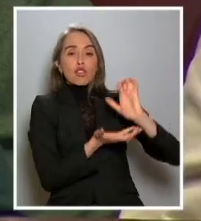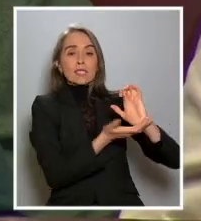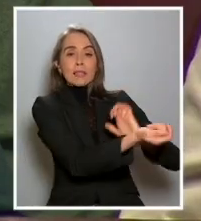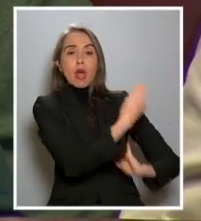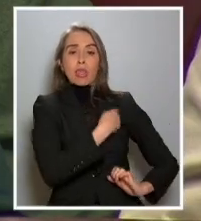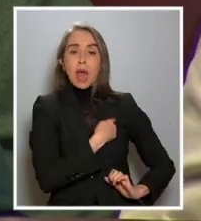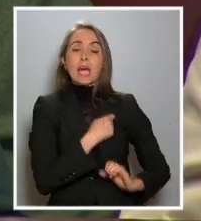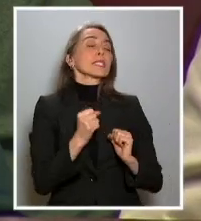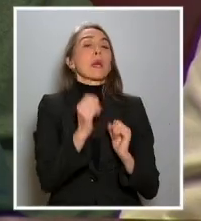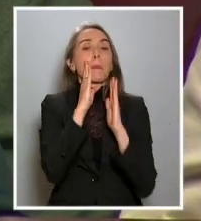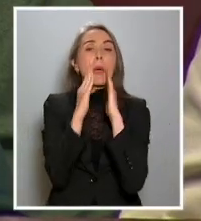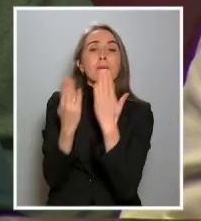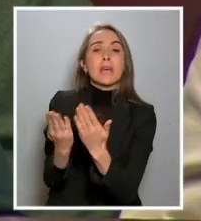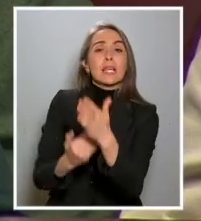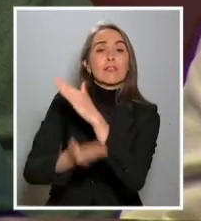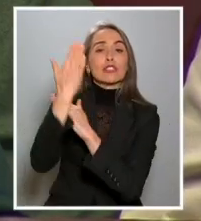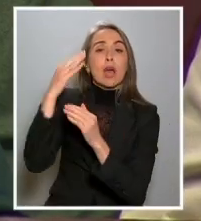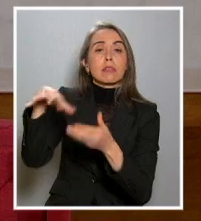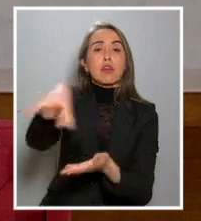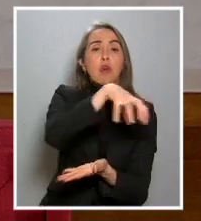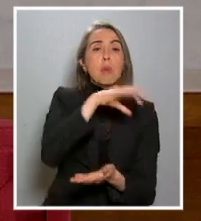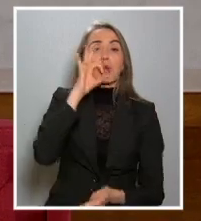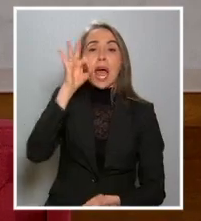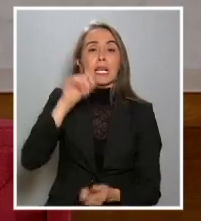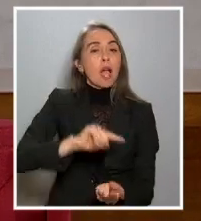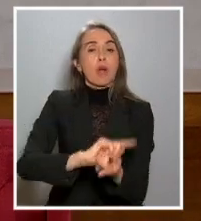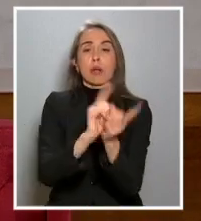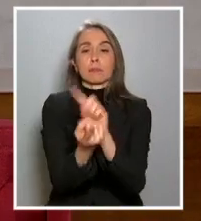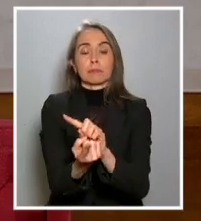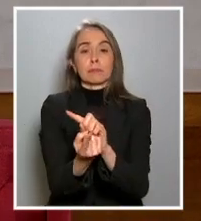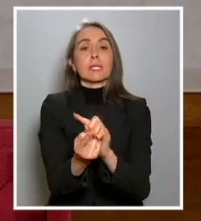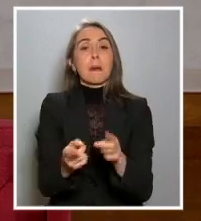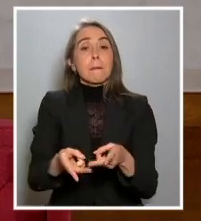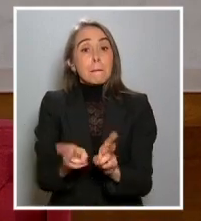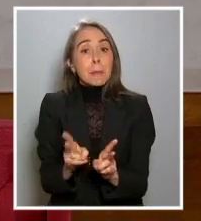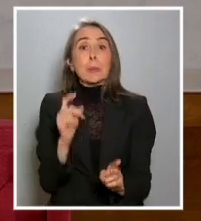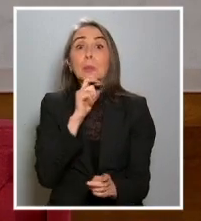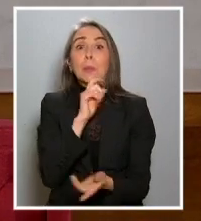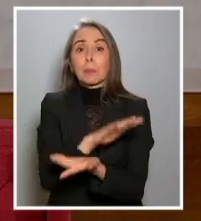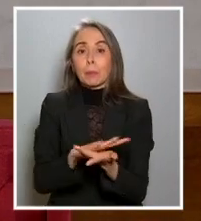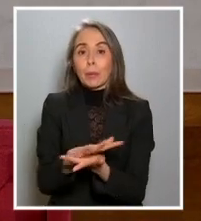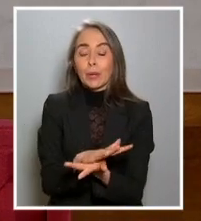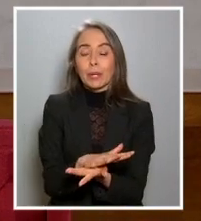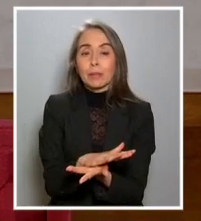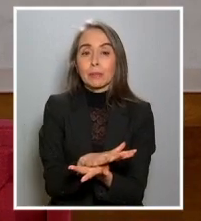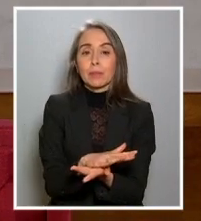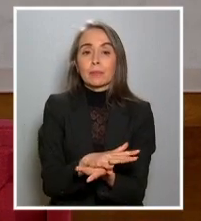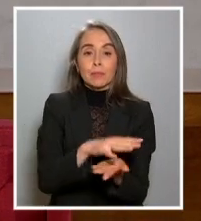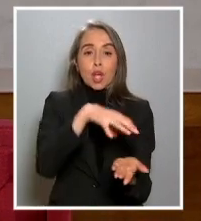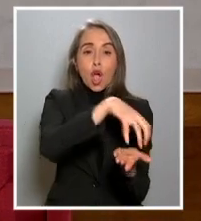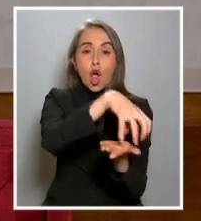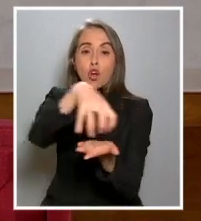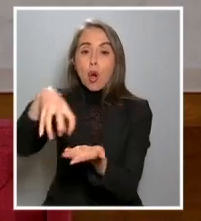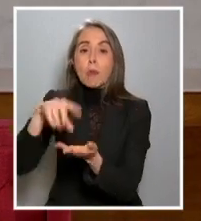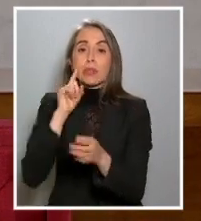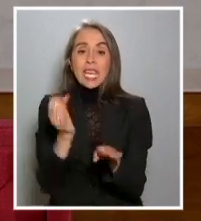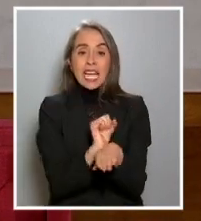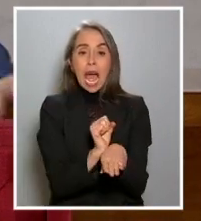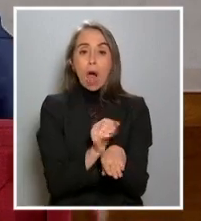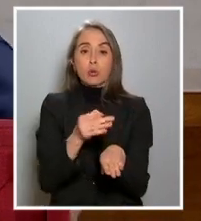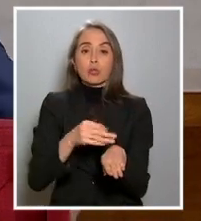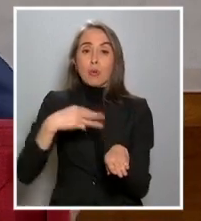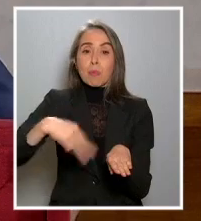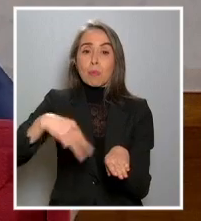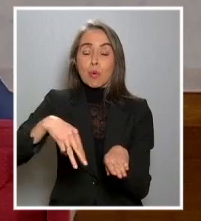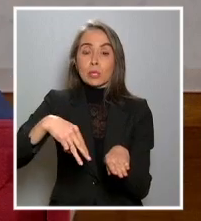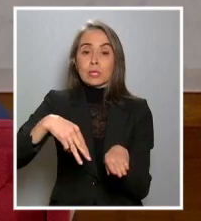casi siempre beneficiando a las comunas más ricas. Esto ha permitido, por ejemplo, que las comunas que cuentan con vehículos de seguridad